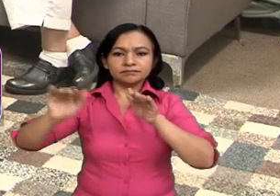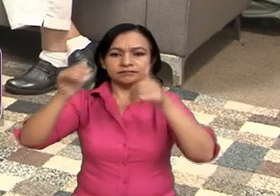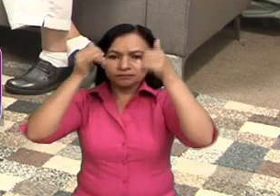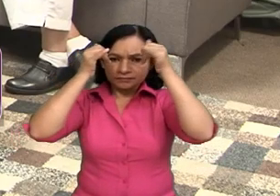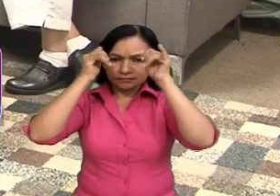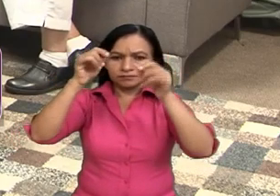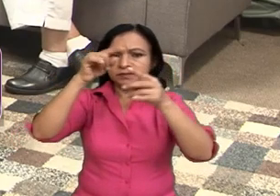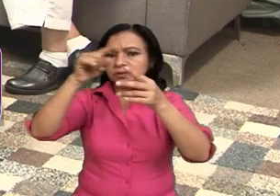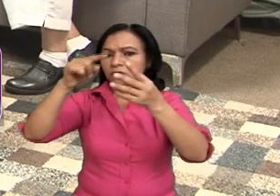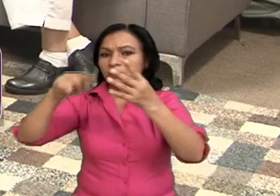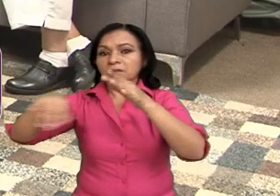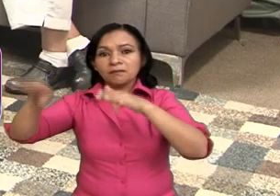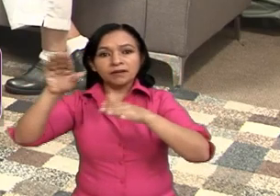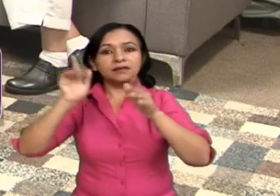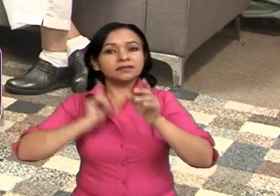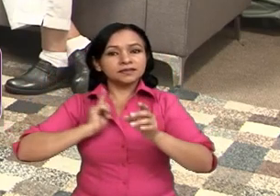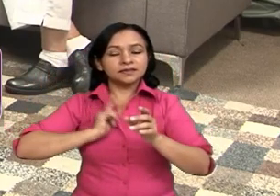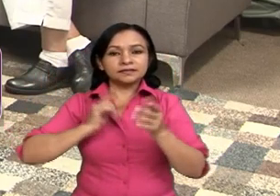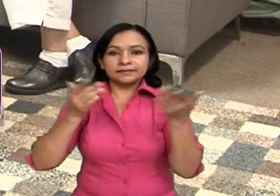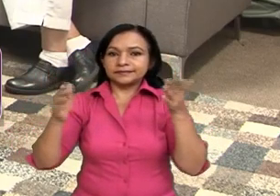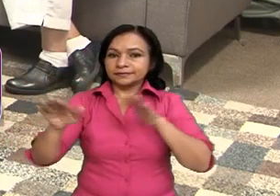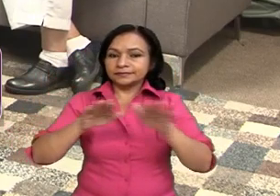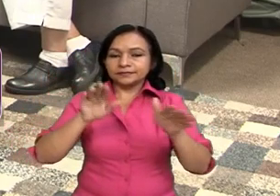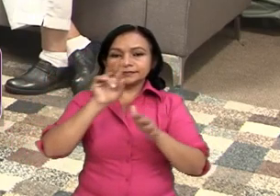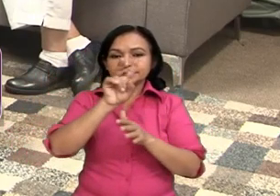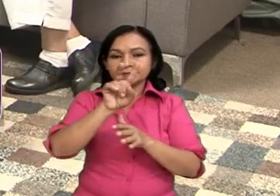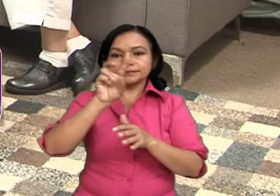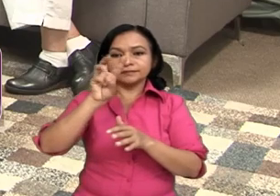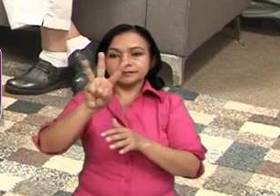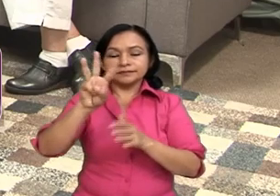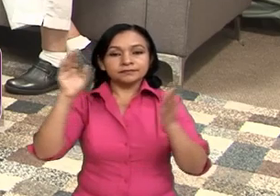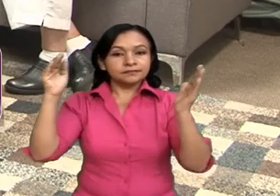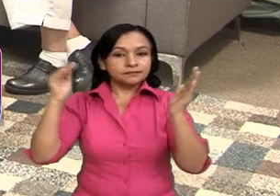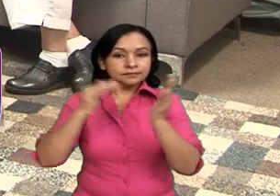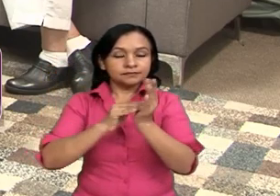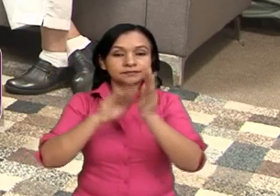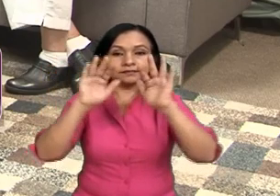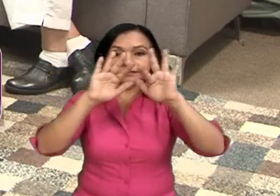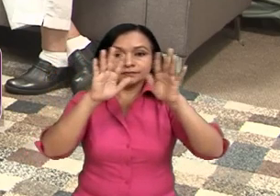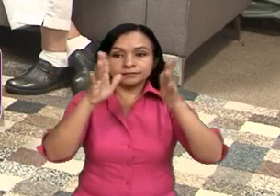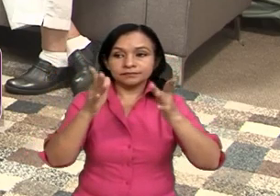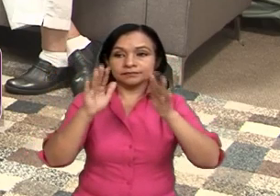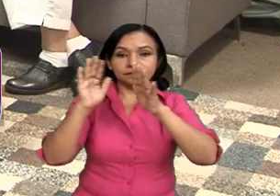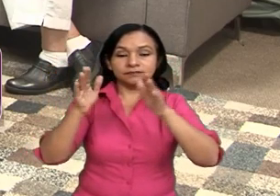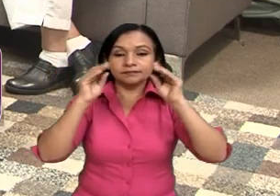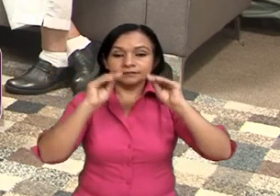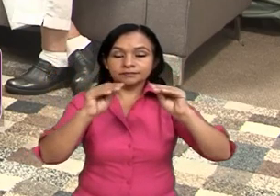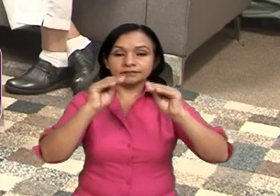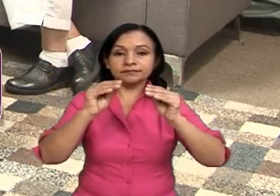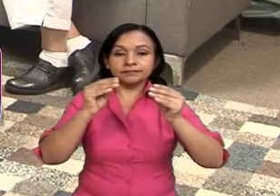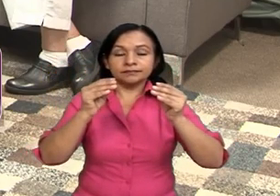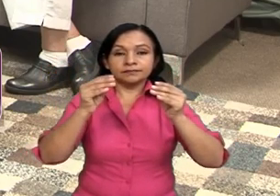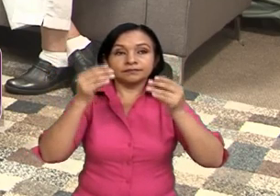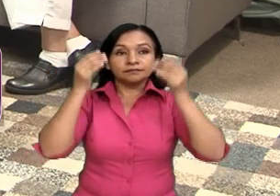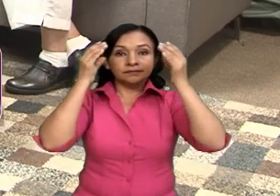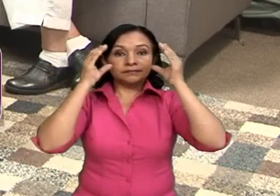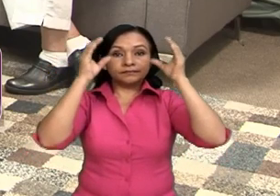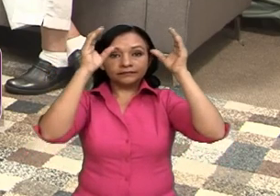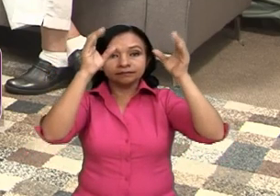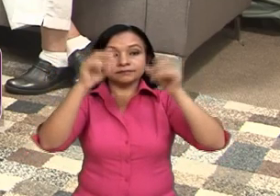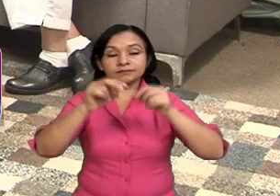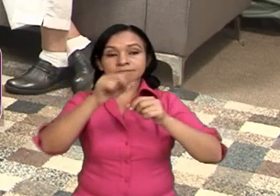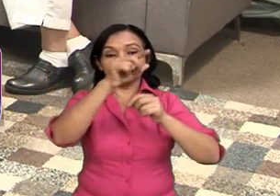Entonces, no podríamos entender que 23 mil mujeres han sido capitalizadas directamente en la costa caribe